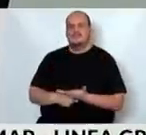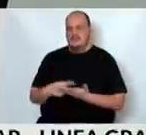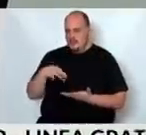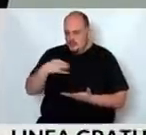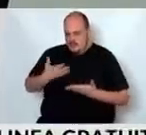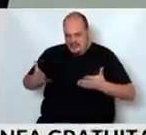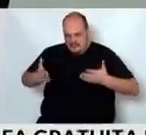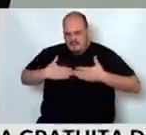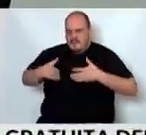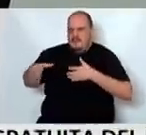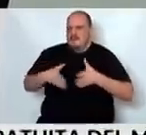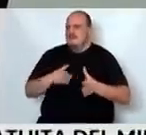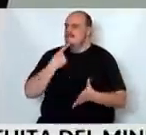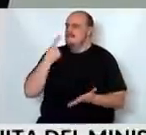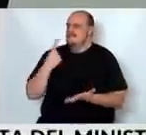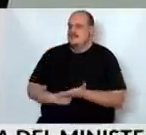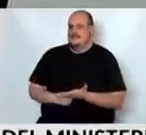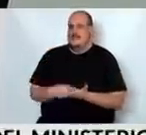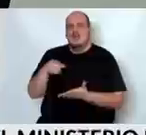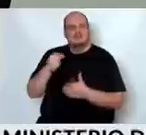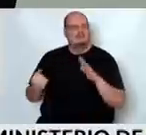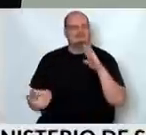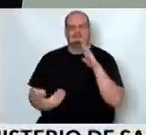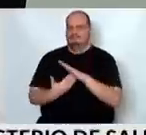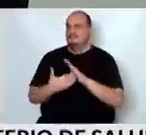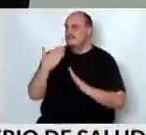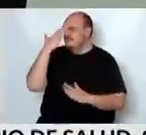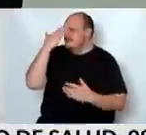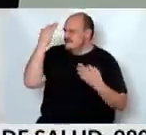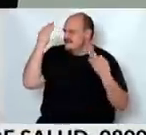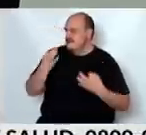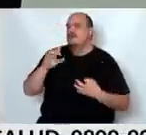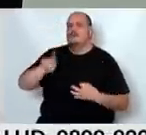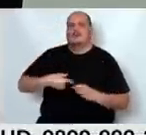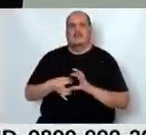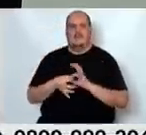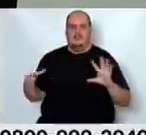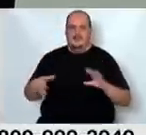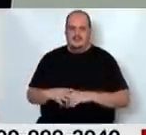propia vida. Es clave tener conciencia para tener libertad.